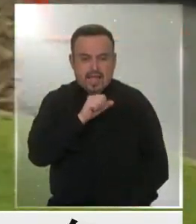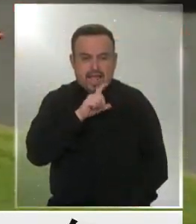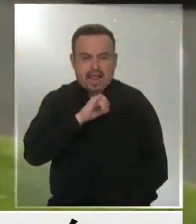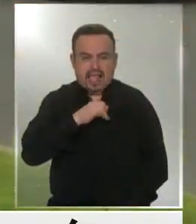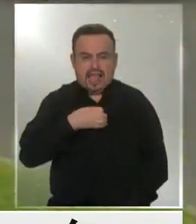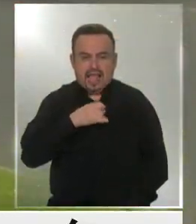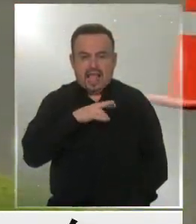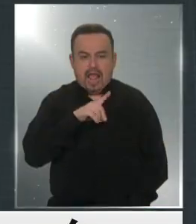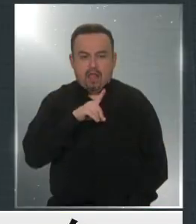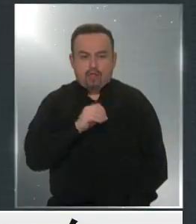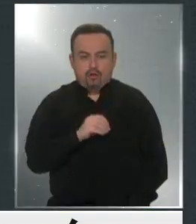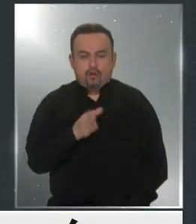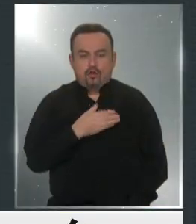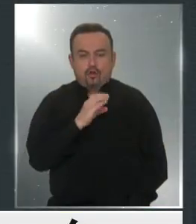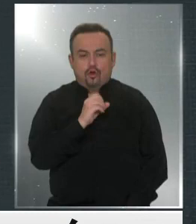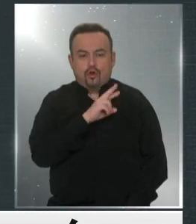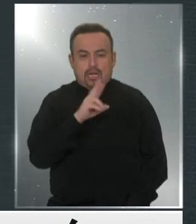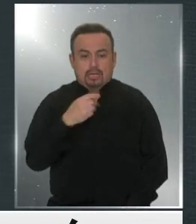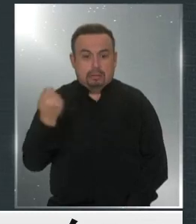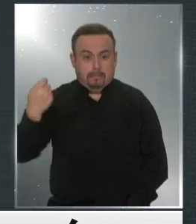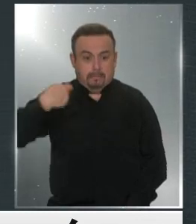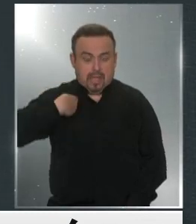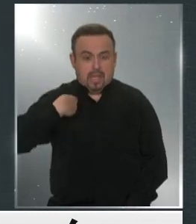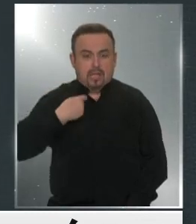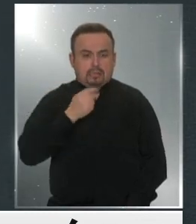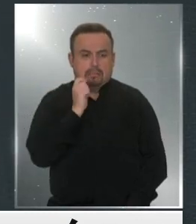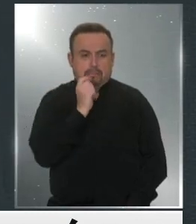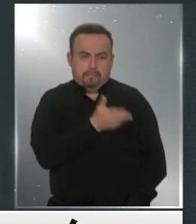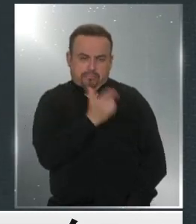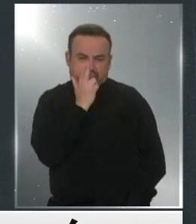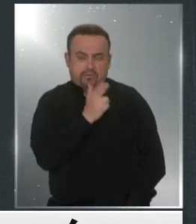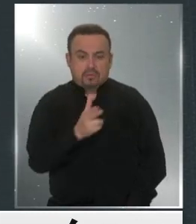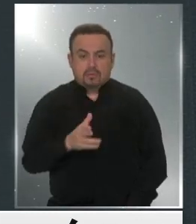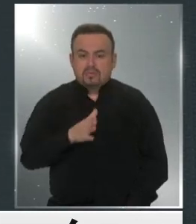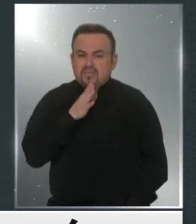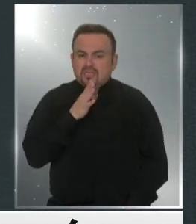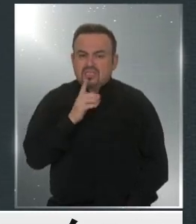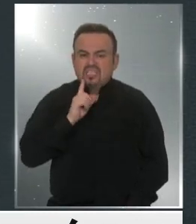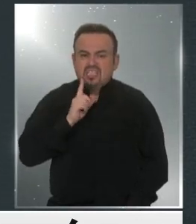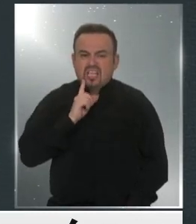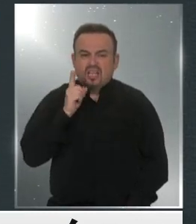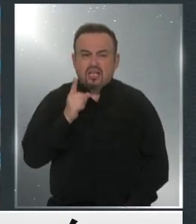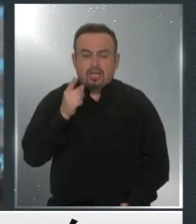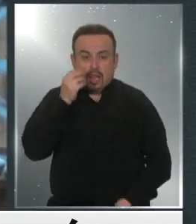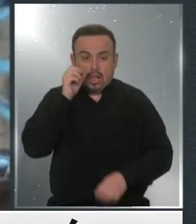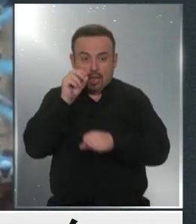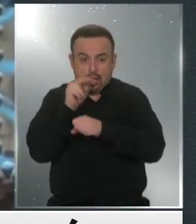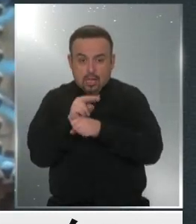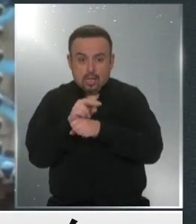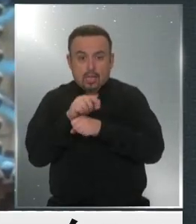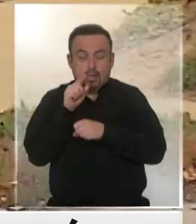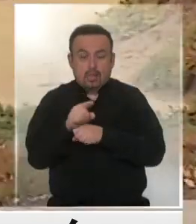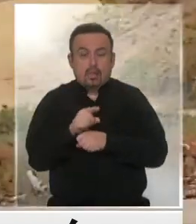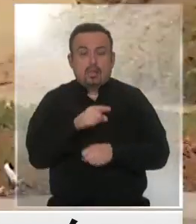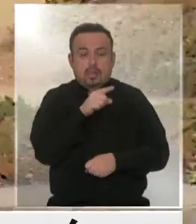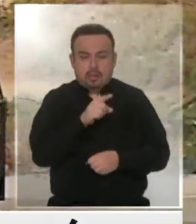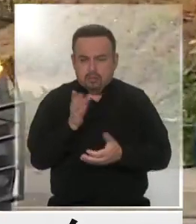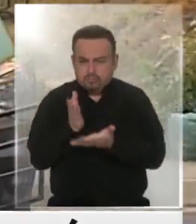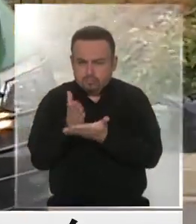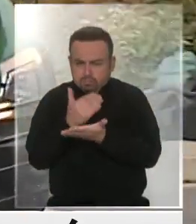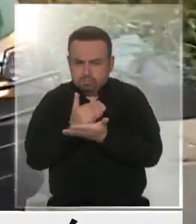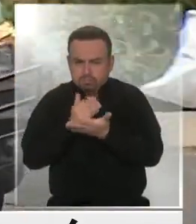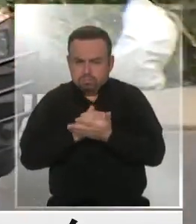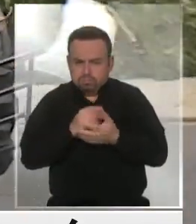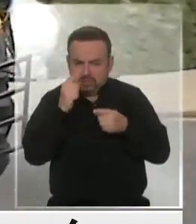Correa. Un crimen por encargo que, según los hasta ahora desconocidos relatos de testigos, el imputado planificó